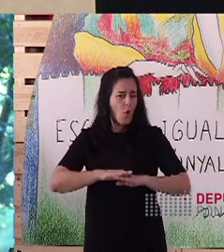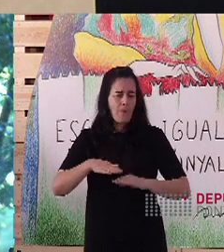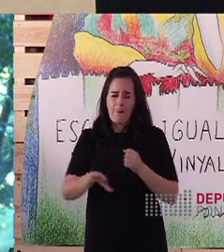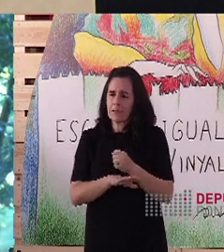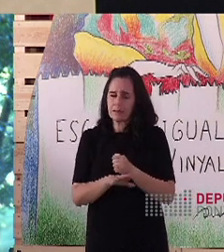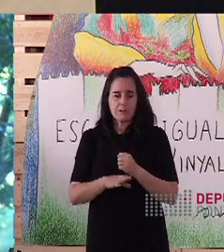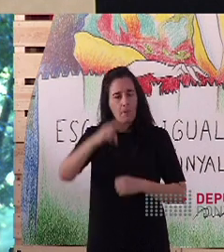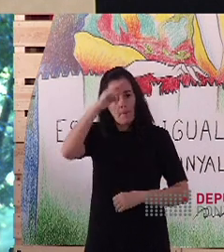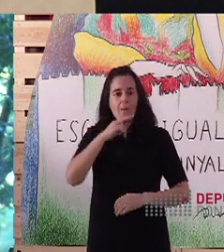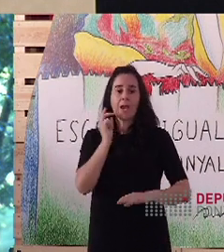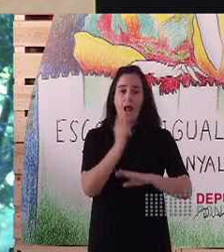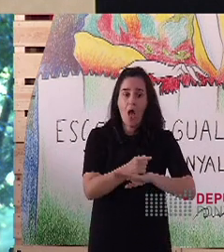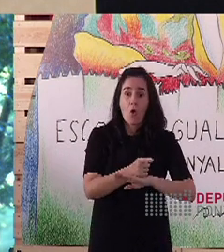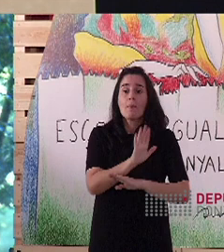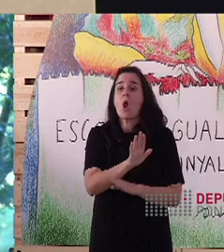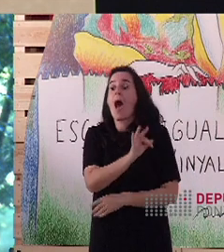lugar,